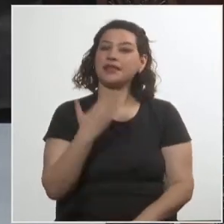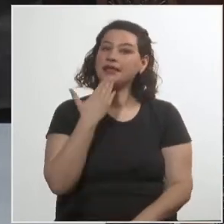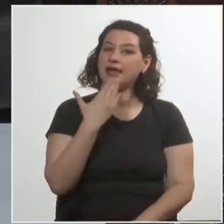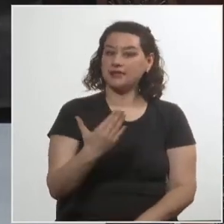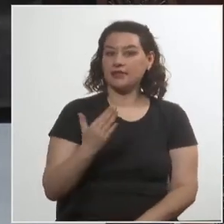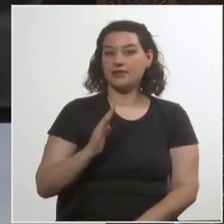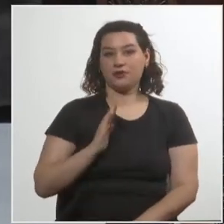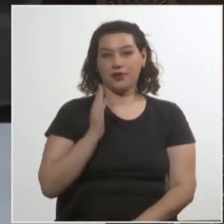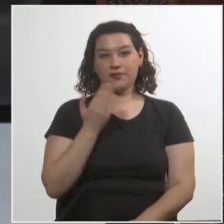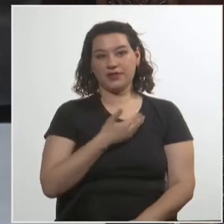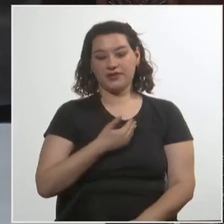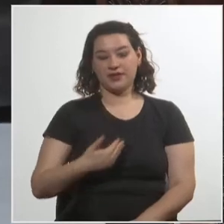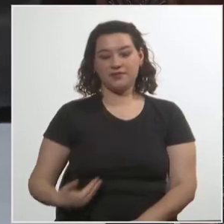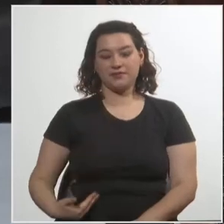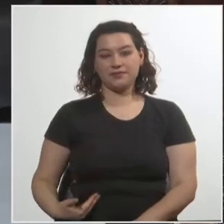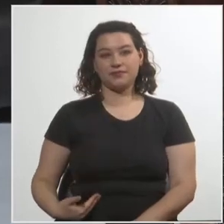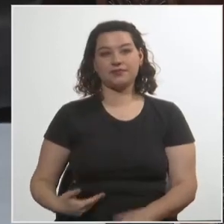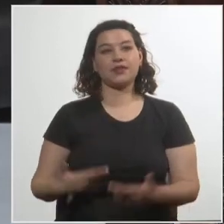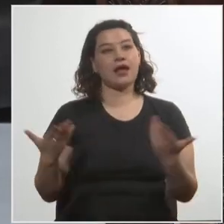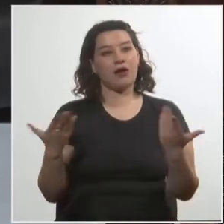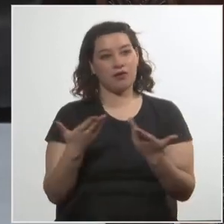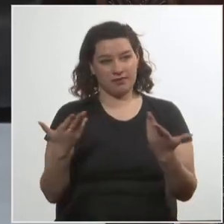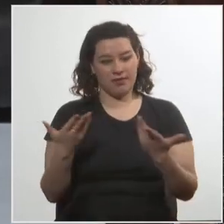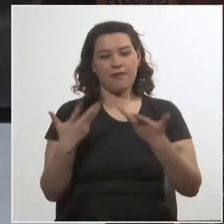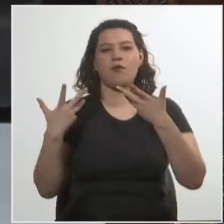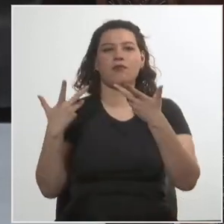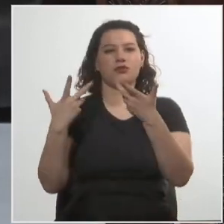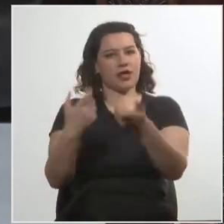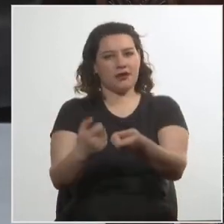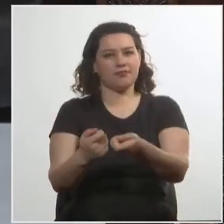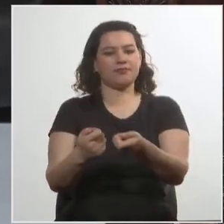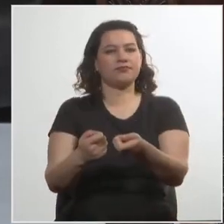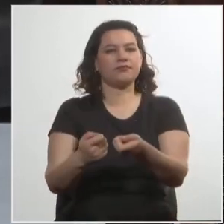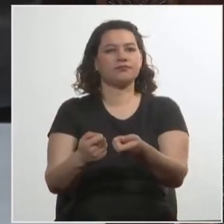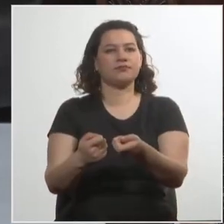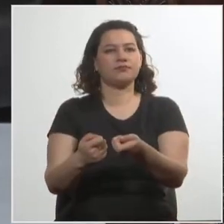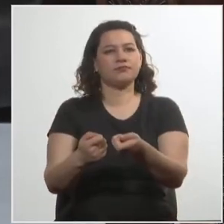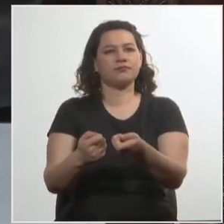presidenta vamos a respaldar convencidamente